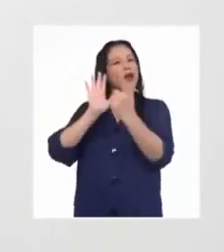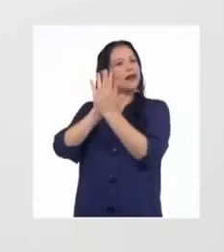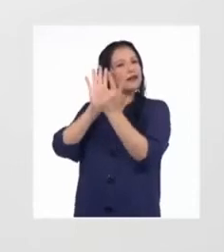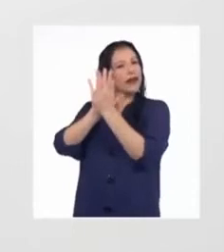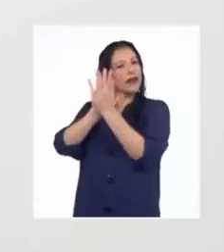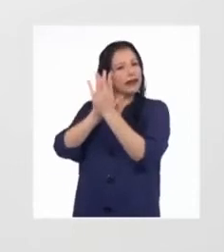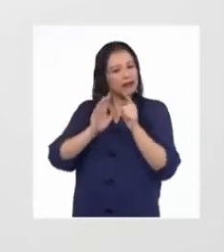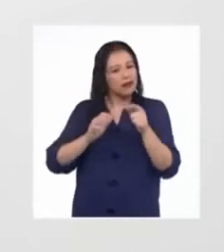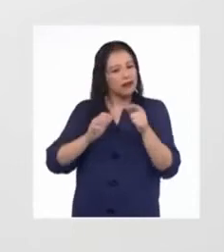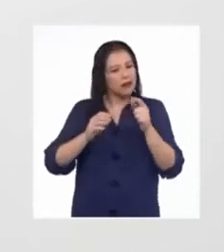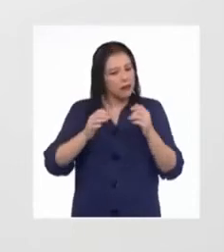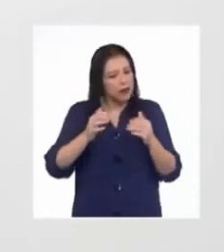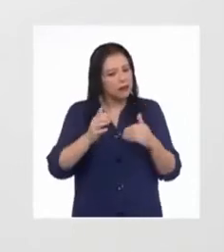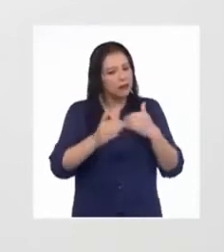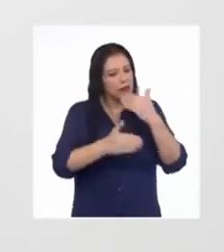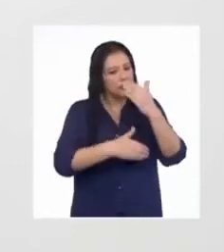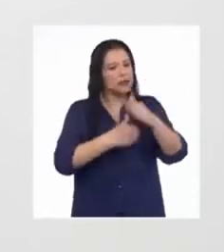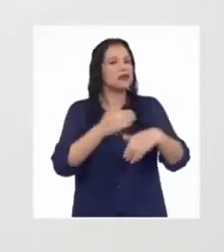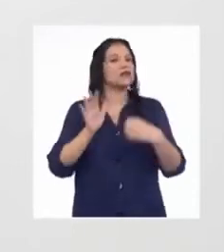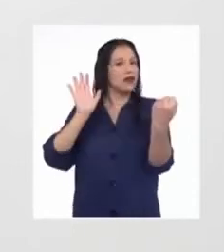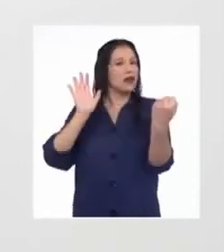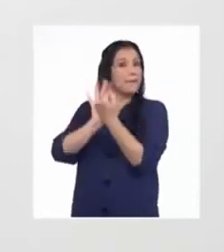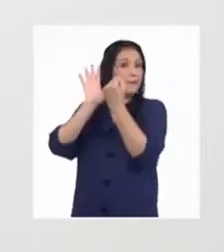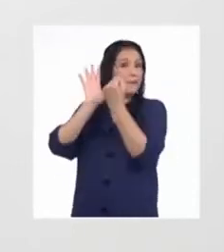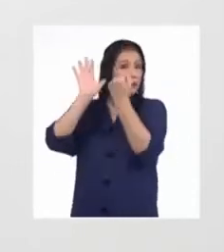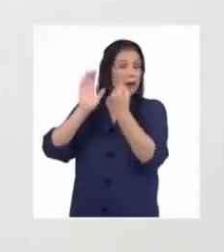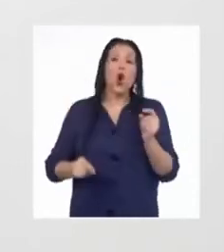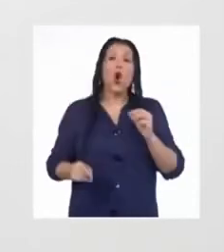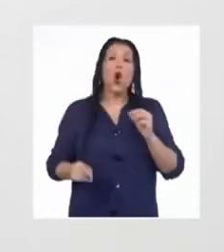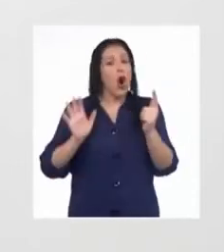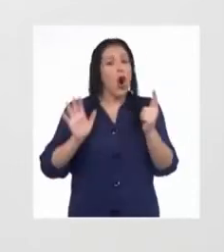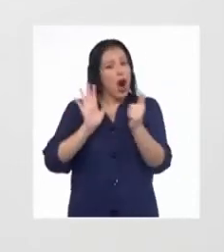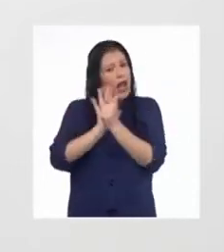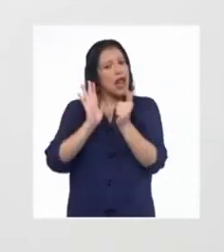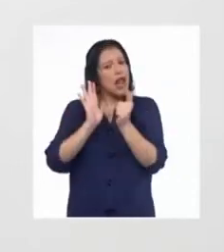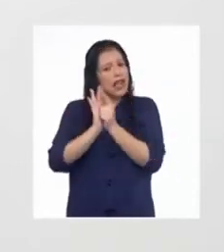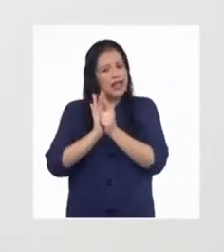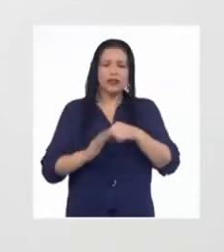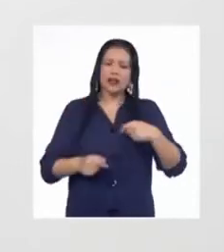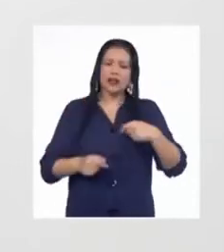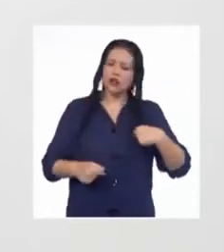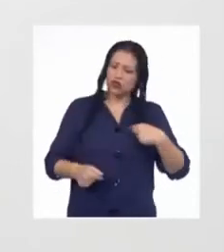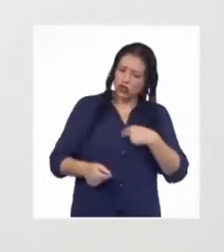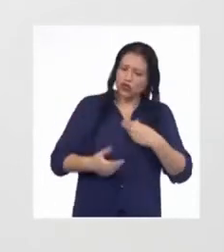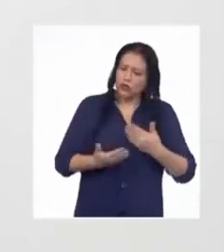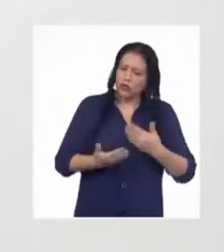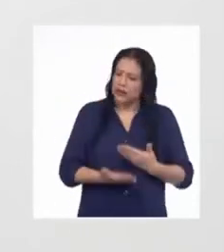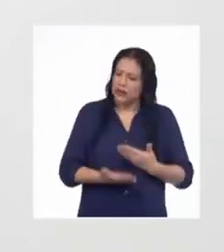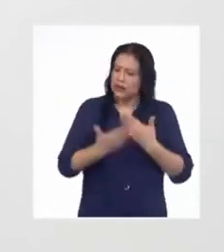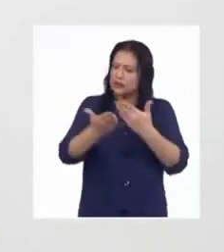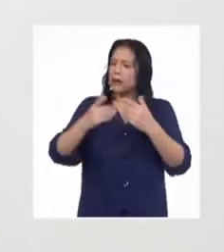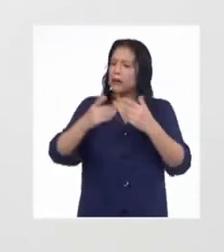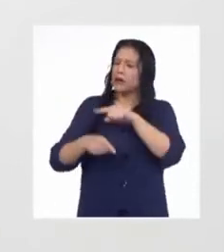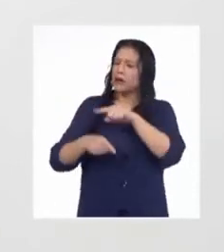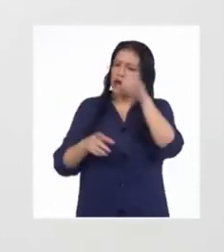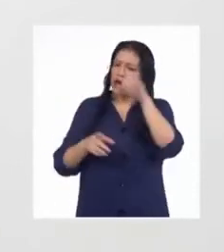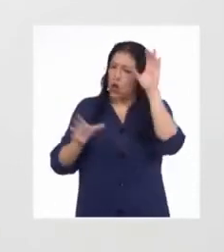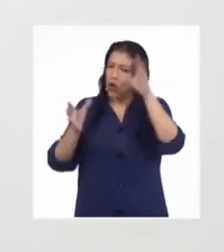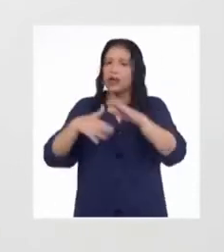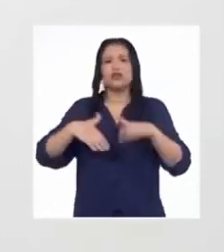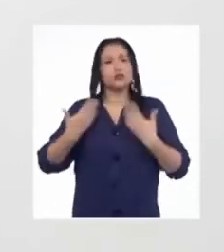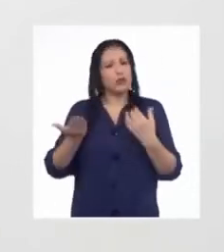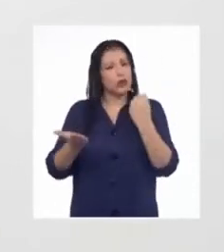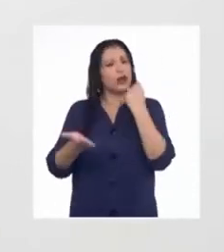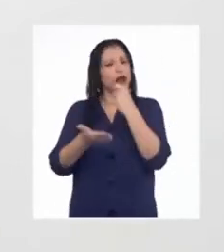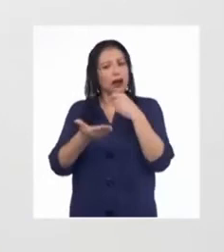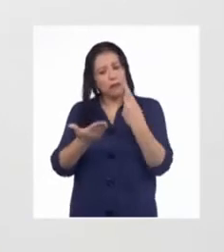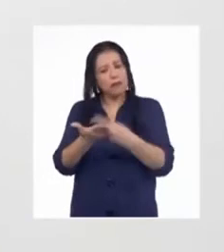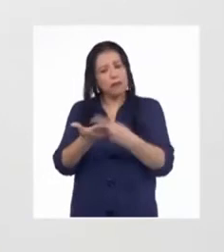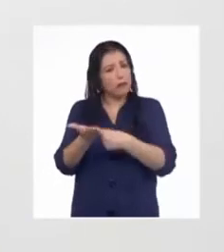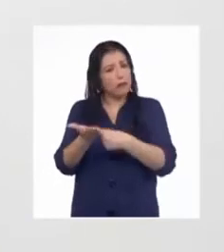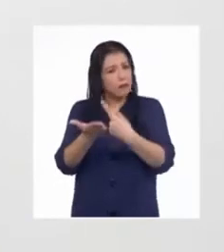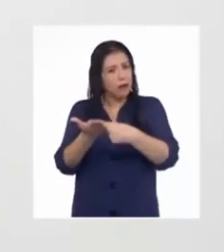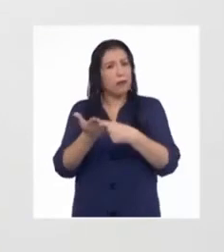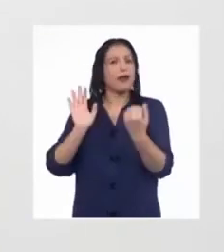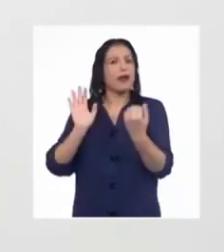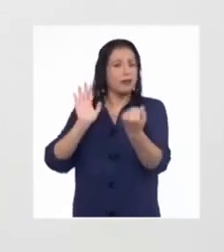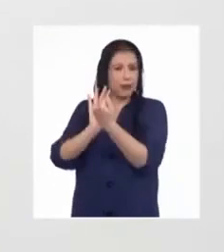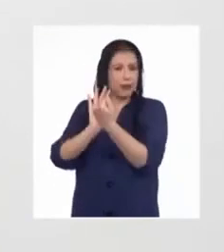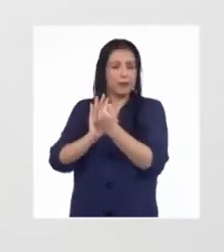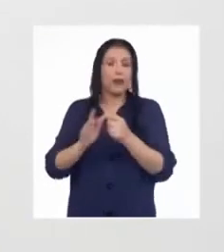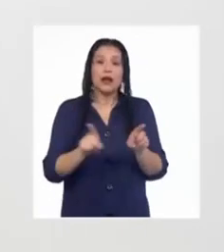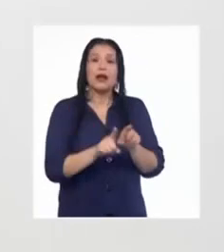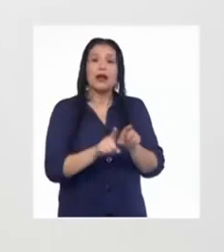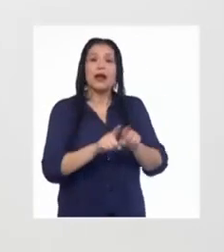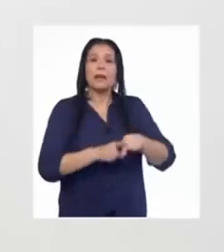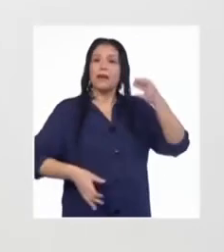de aprobar, o de leyes que nos interesaba que ellos pudieran discutir y aprobar. El Poder Judicial,